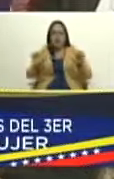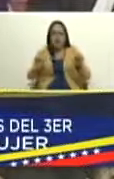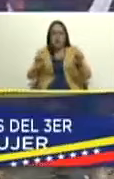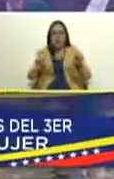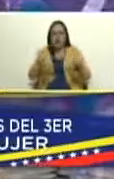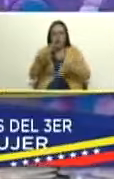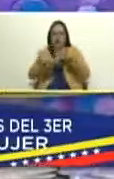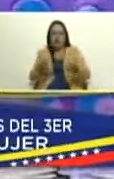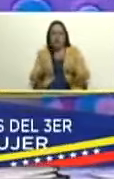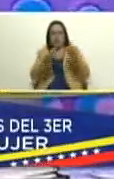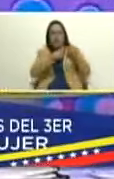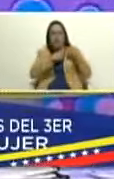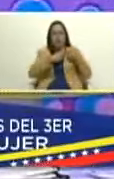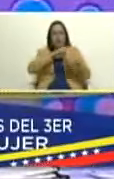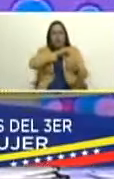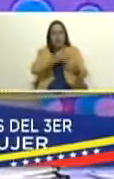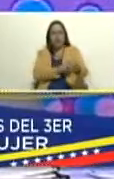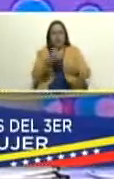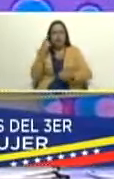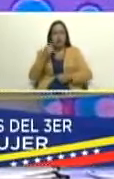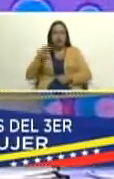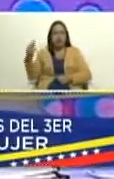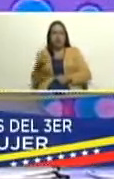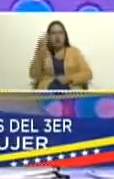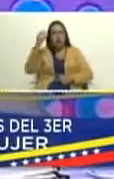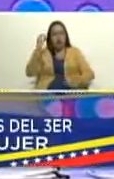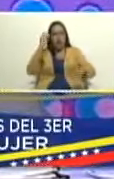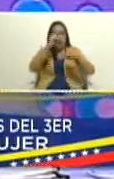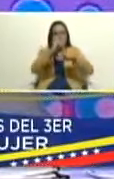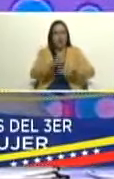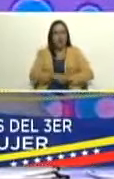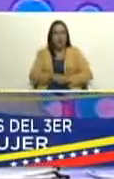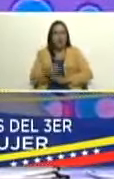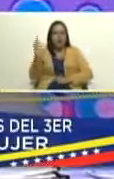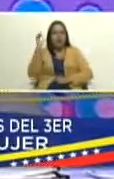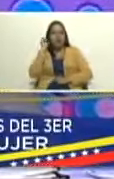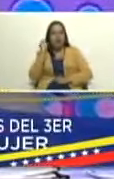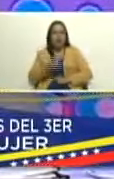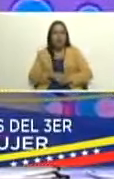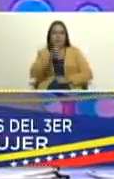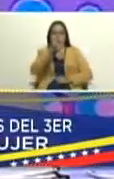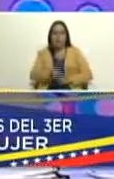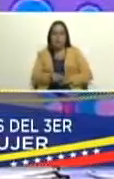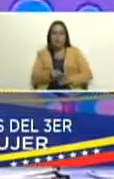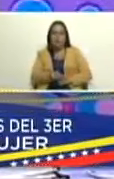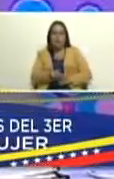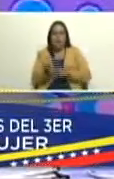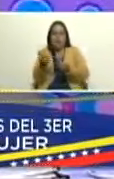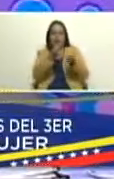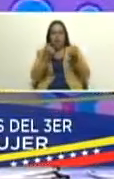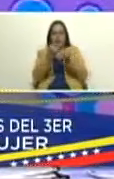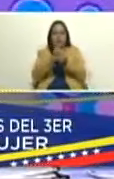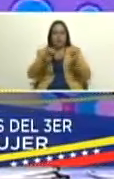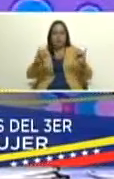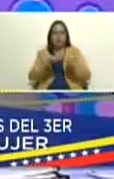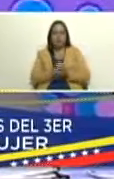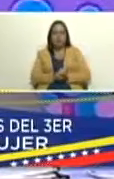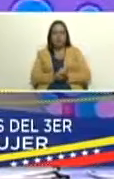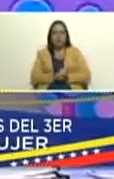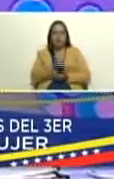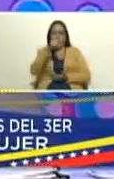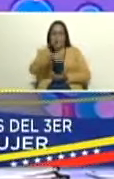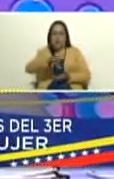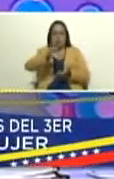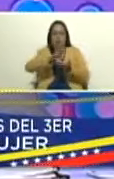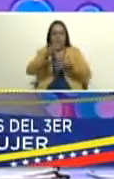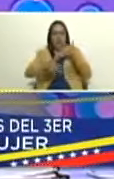mujer. Tercer vértice, mujer sujeto económico independiente, que es el centro de esta actividad hoy